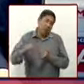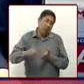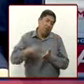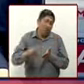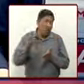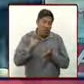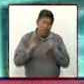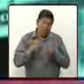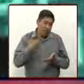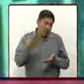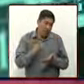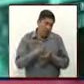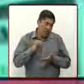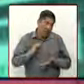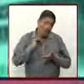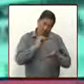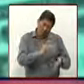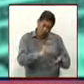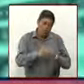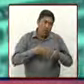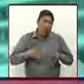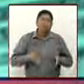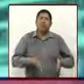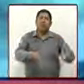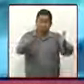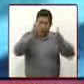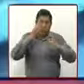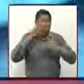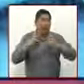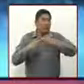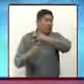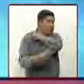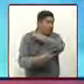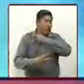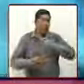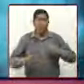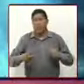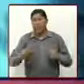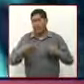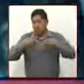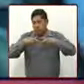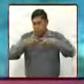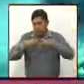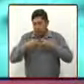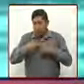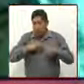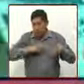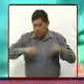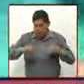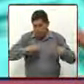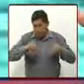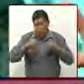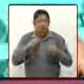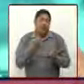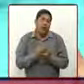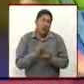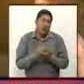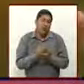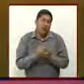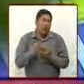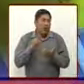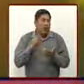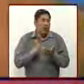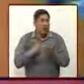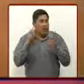Estamos hablando de inversión, estamos hablando de carreteras, estamos hablando de puentes, estamos hablando de electricidad y eso genera un movimiento económico. Entonces,